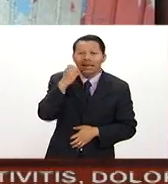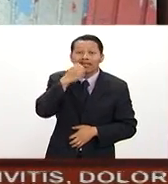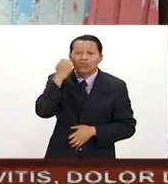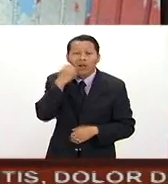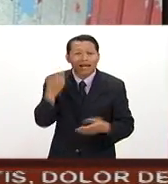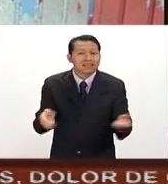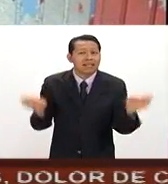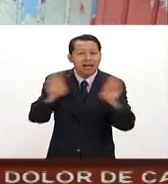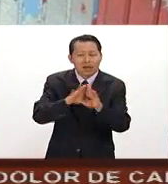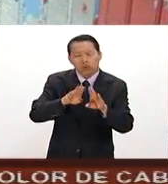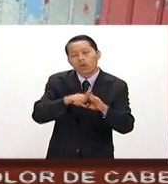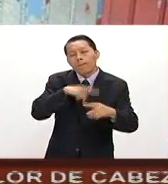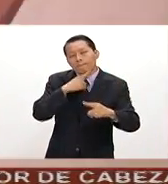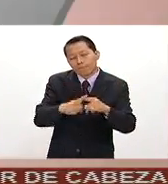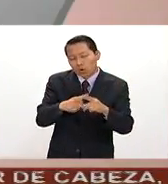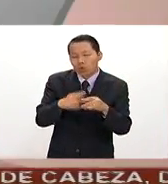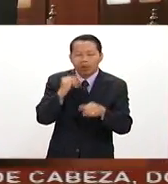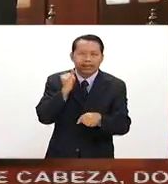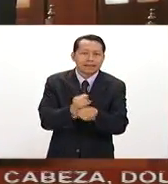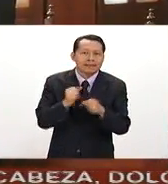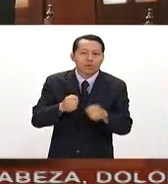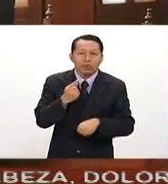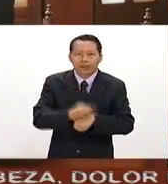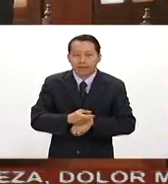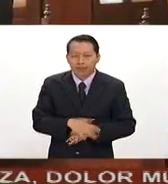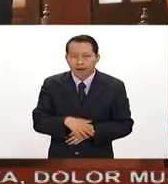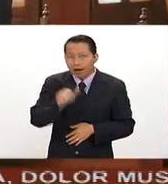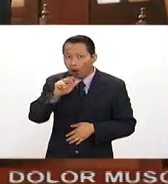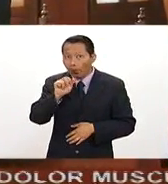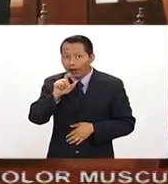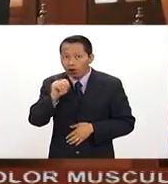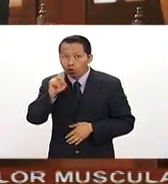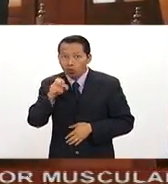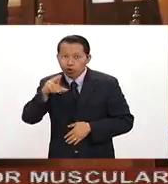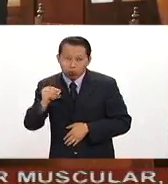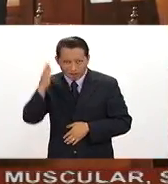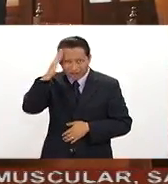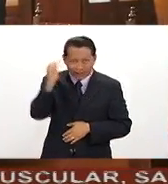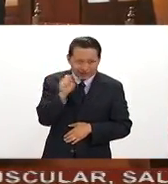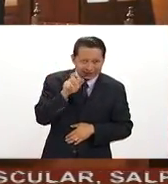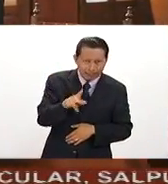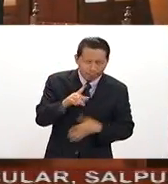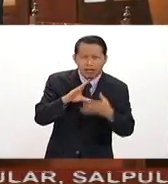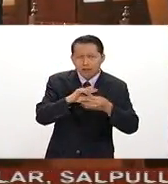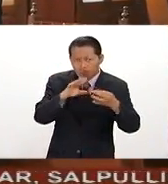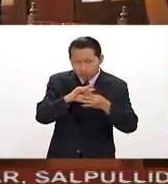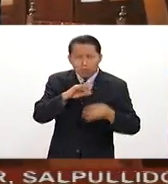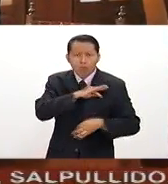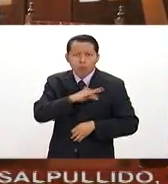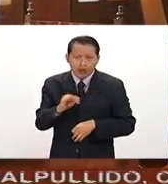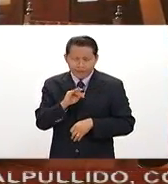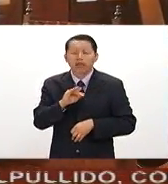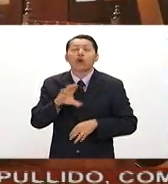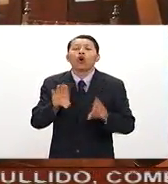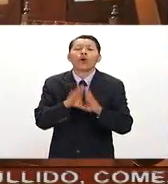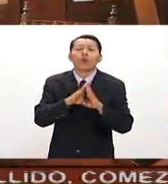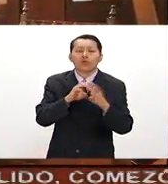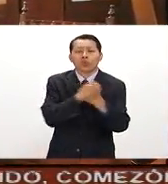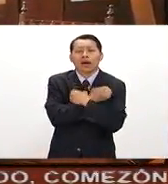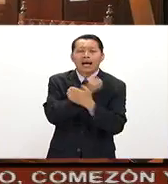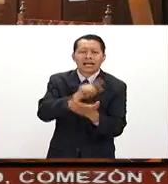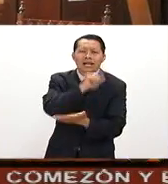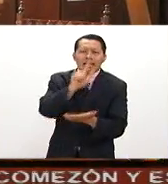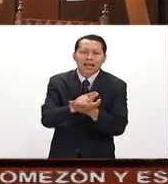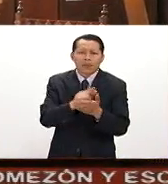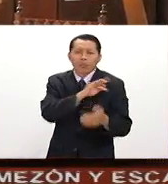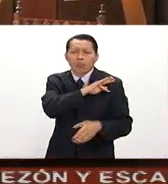permanecen cerradas por inseguridad. Aurelio Nuño, secretario de Educación, acuerda fortalecer la reforma educativa con la embajadora de Estados